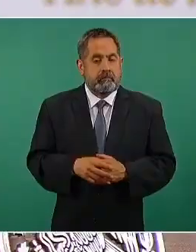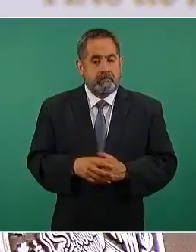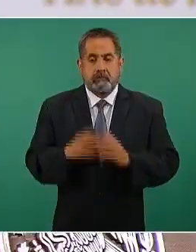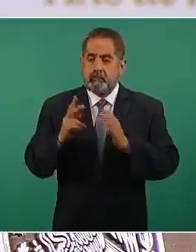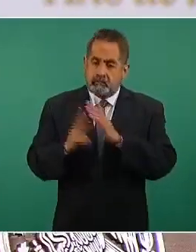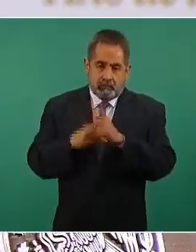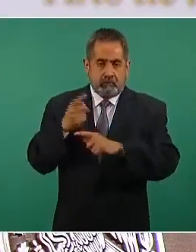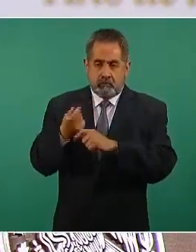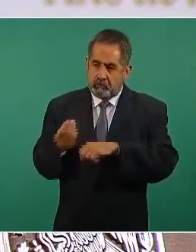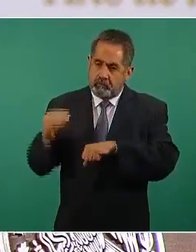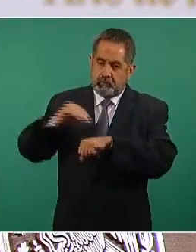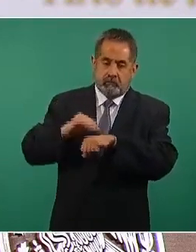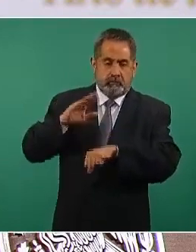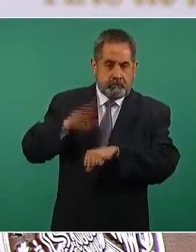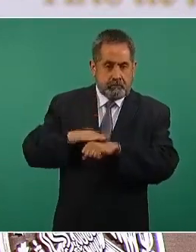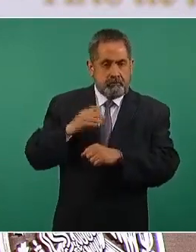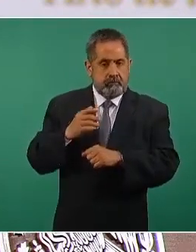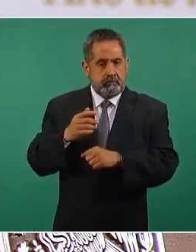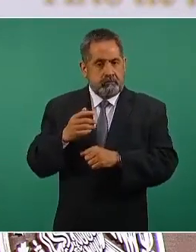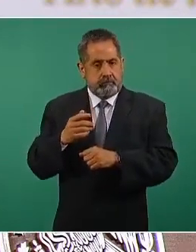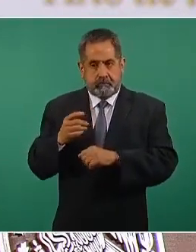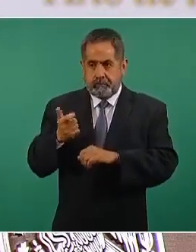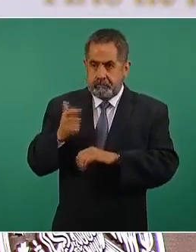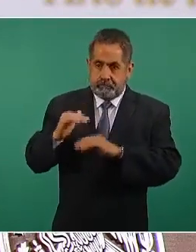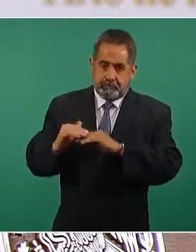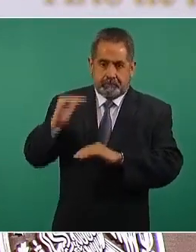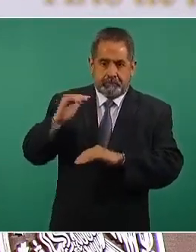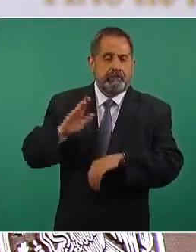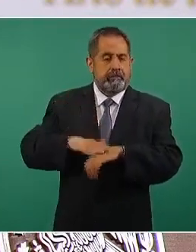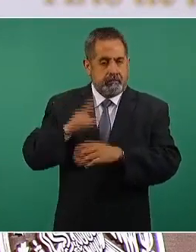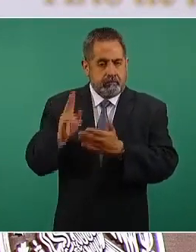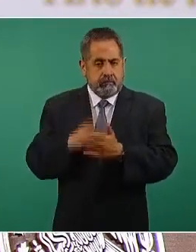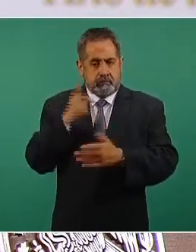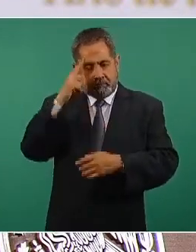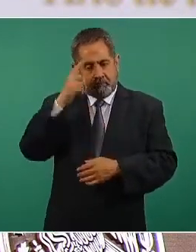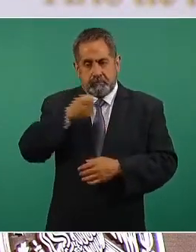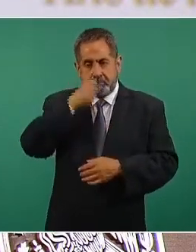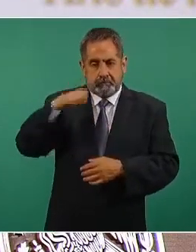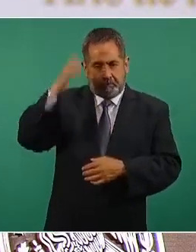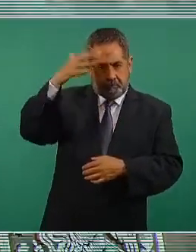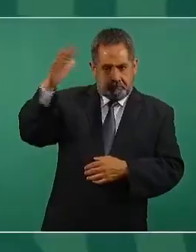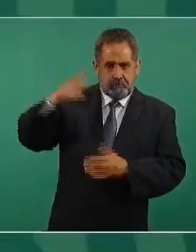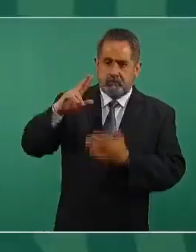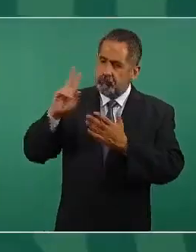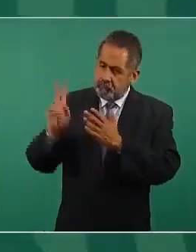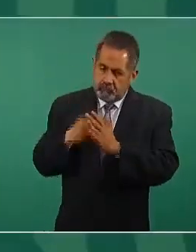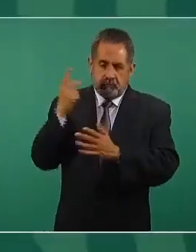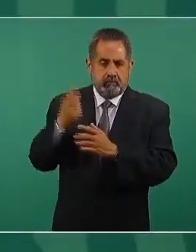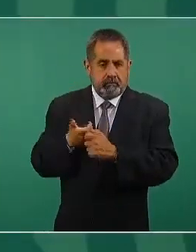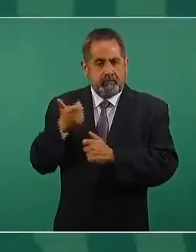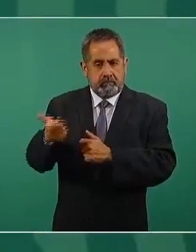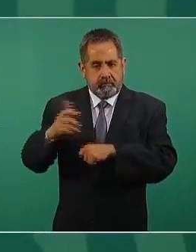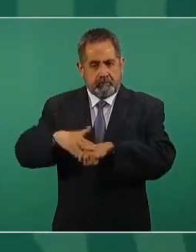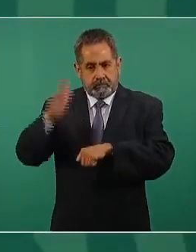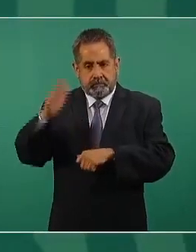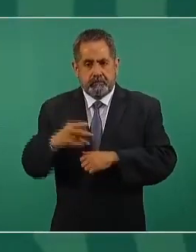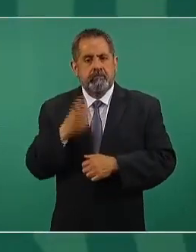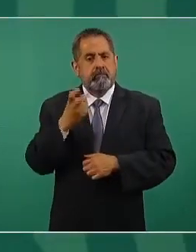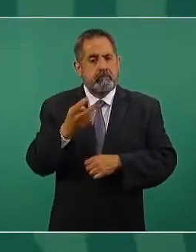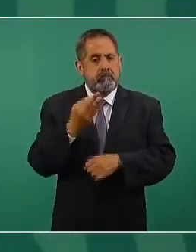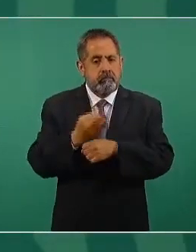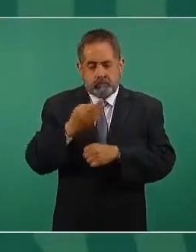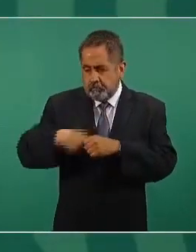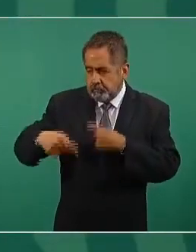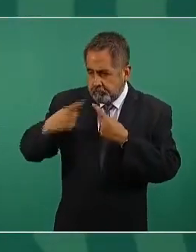otro aumento del doble para adultos mayores, y por eso estamos